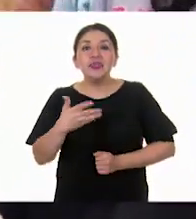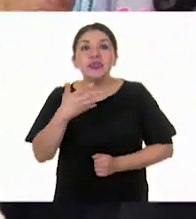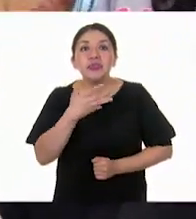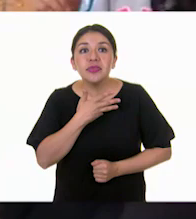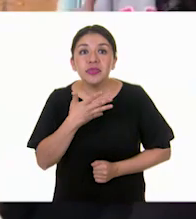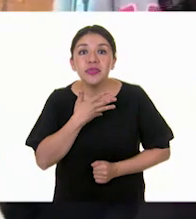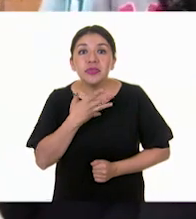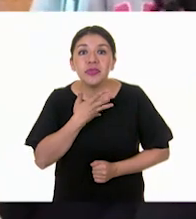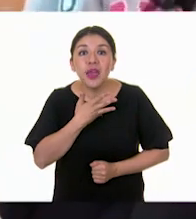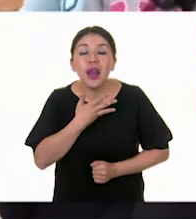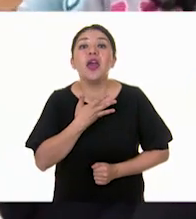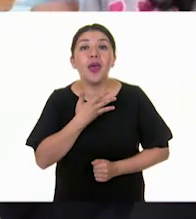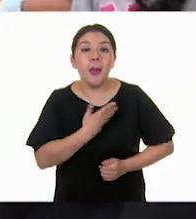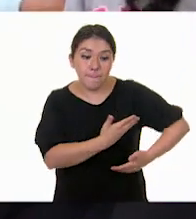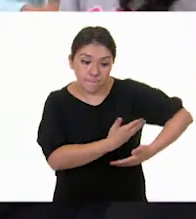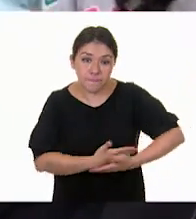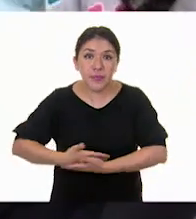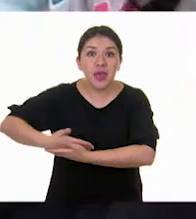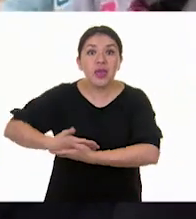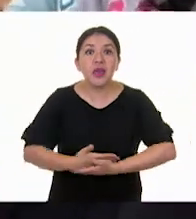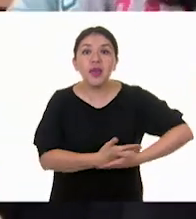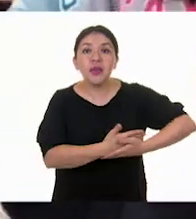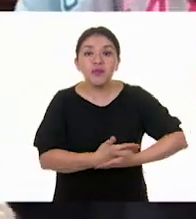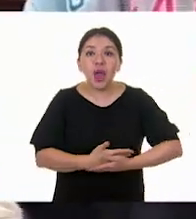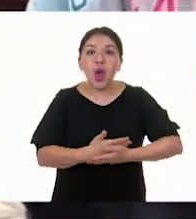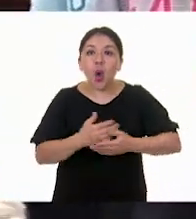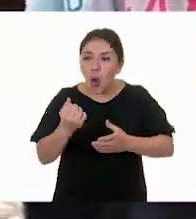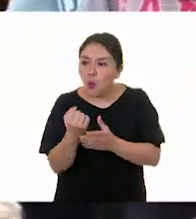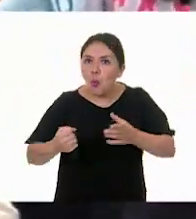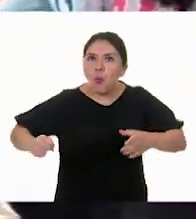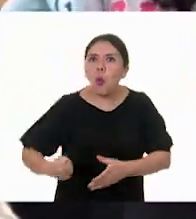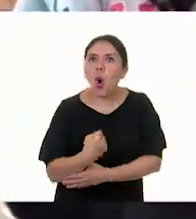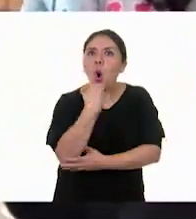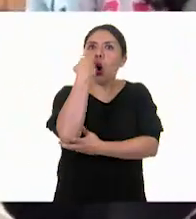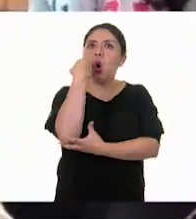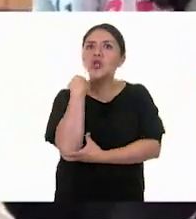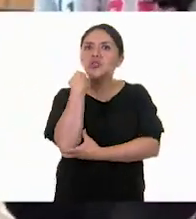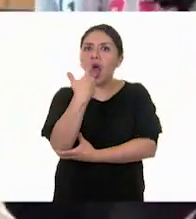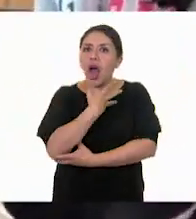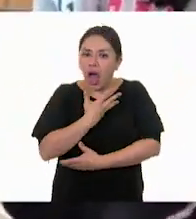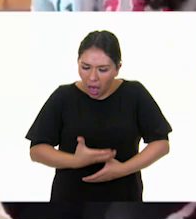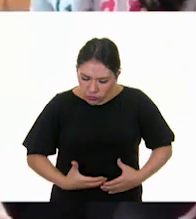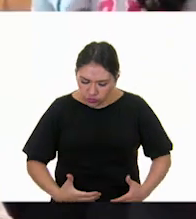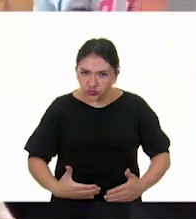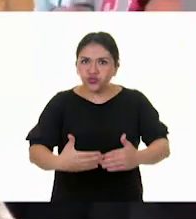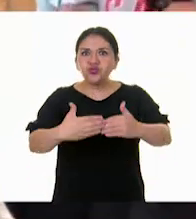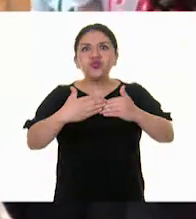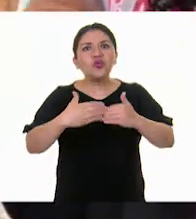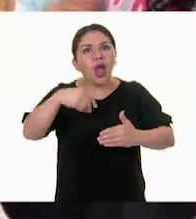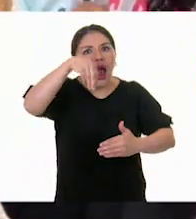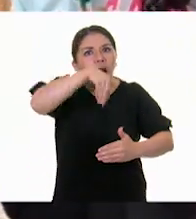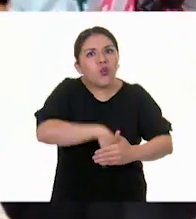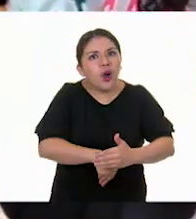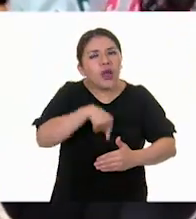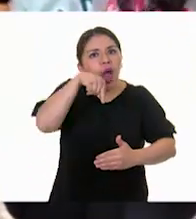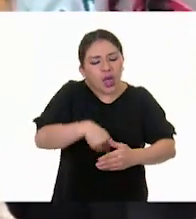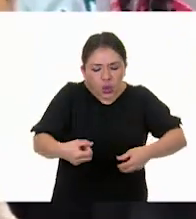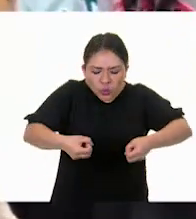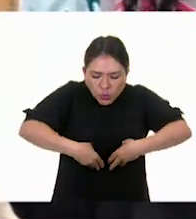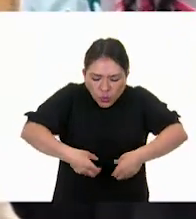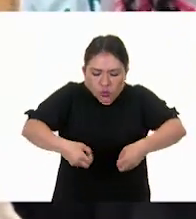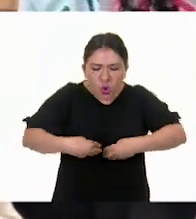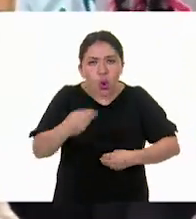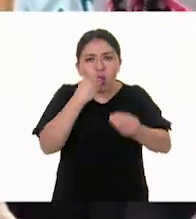Esta es otra. Lleva a su bebé en una bolsa que tiene en la panza y ahí lo alimenta con